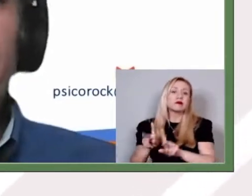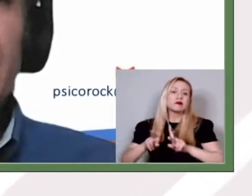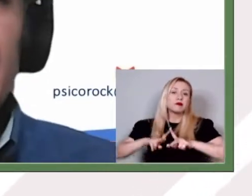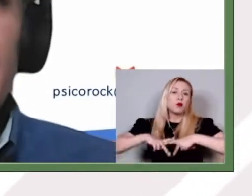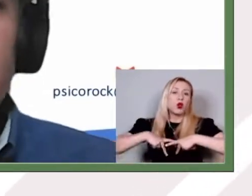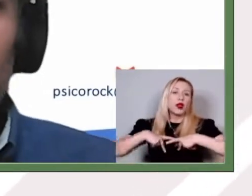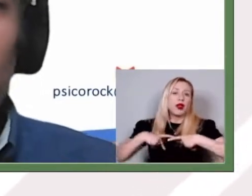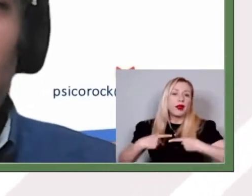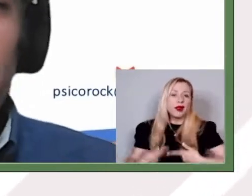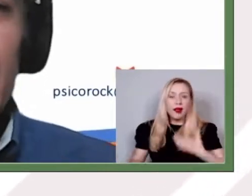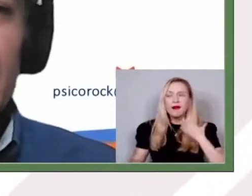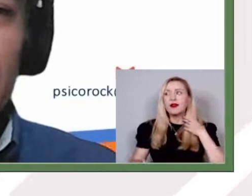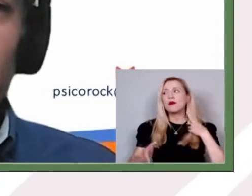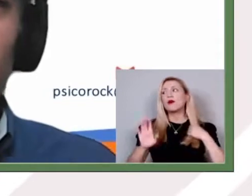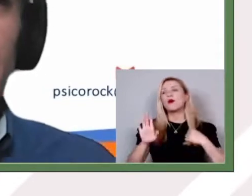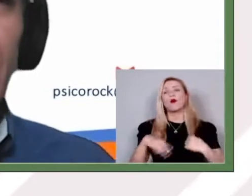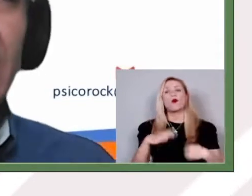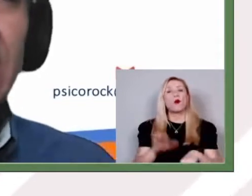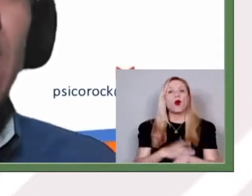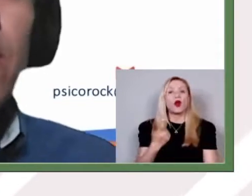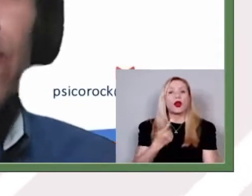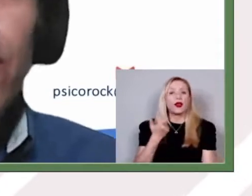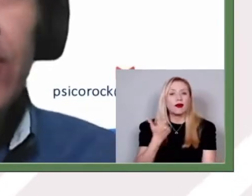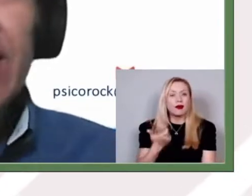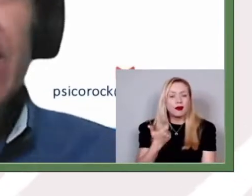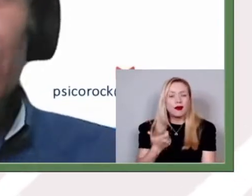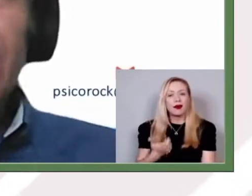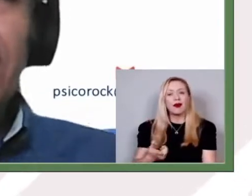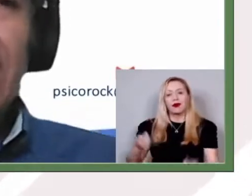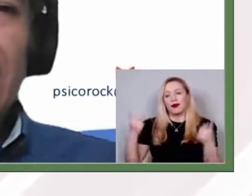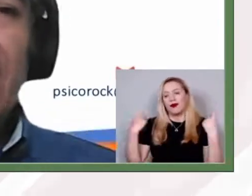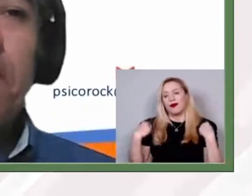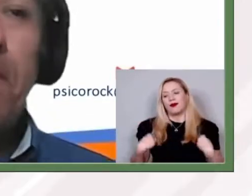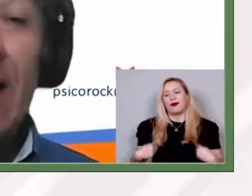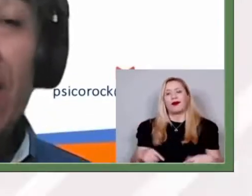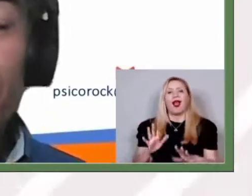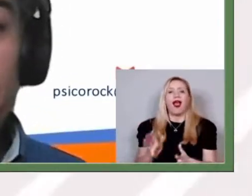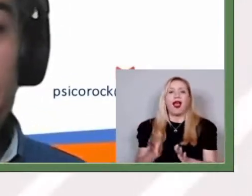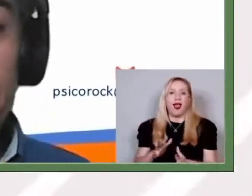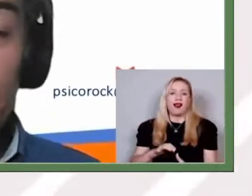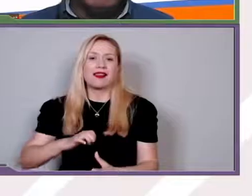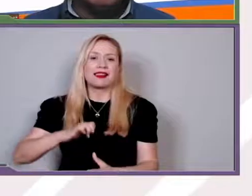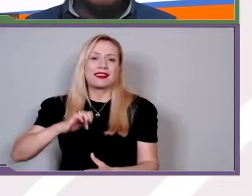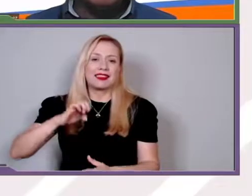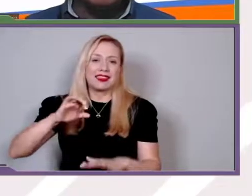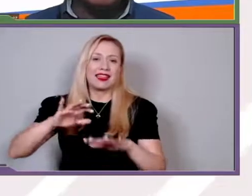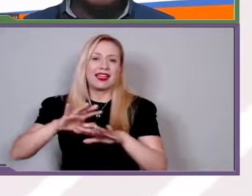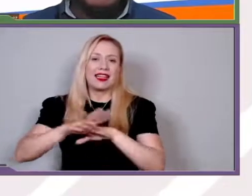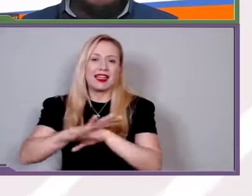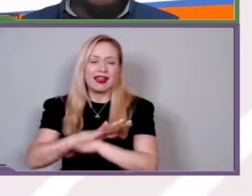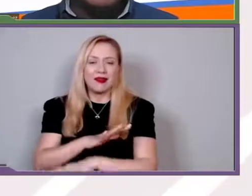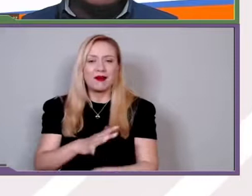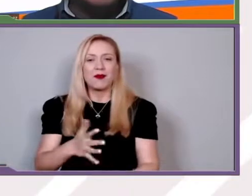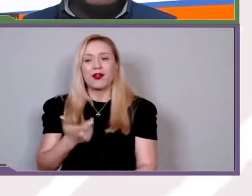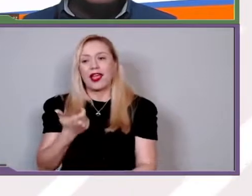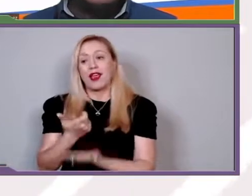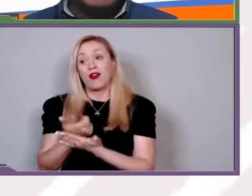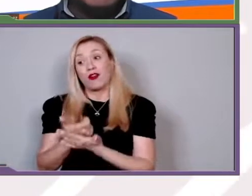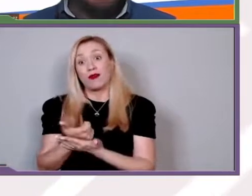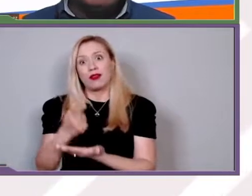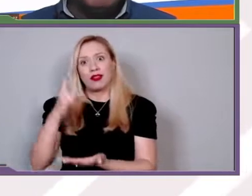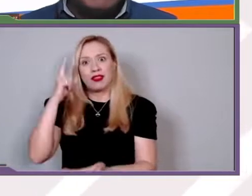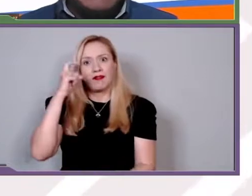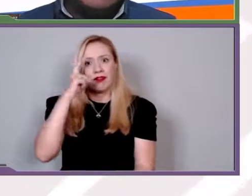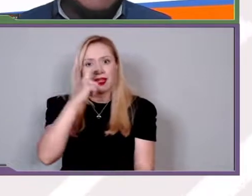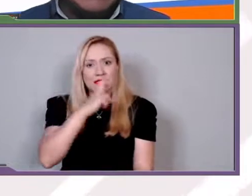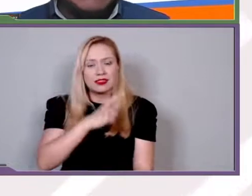cuestiones físicas, económicas, psicológicas, son los que de alguna manera pagaron los platos rotos, porque toda